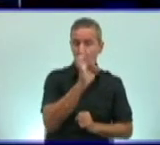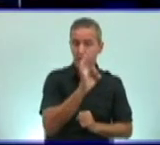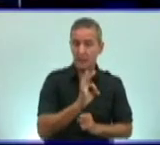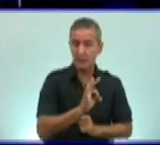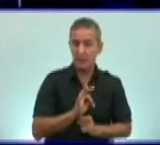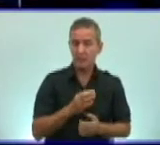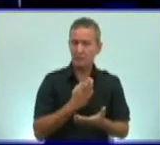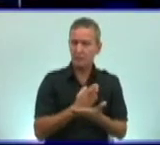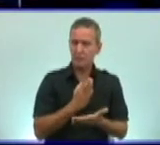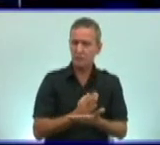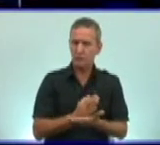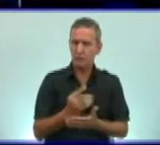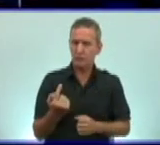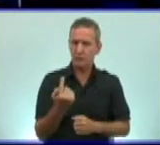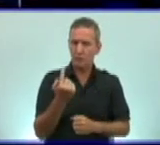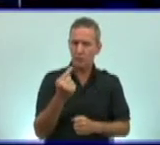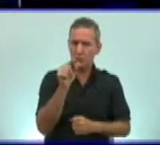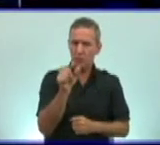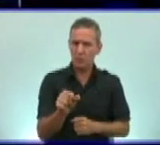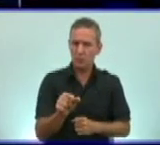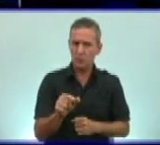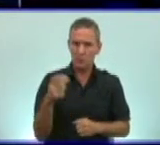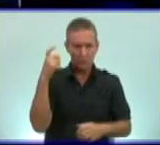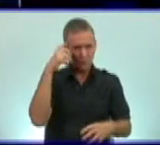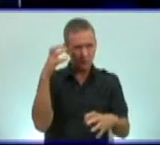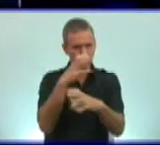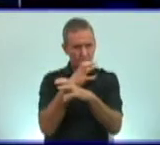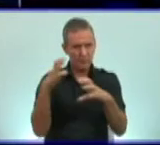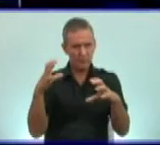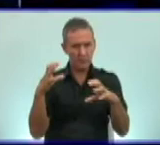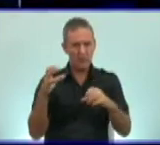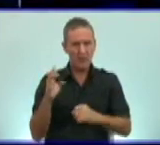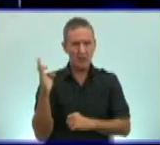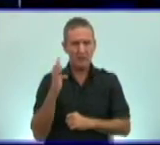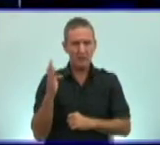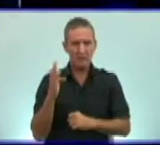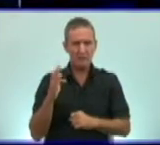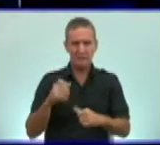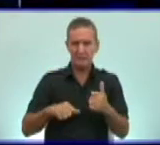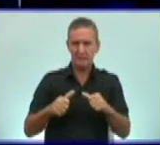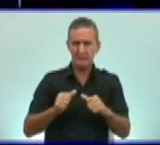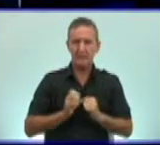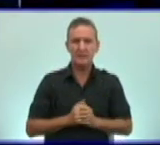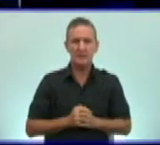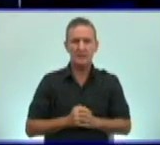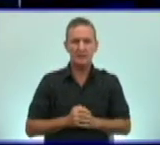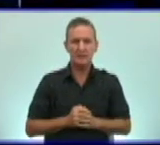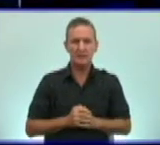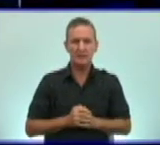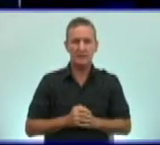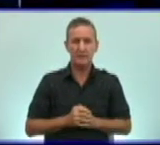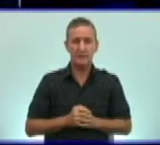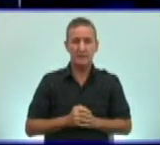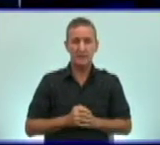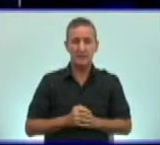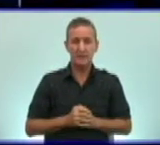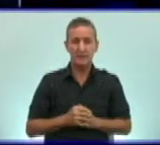un profesor de física y química llamado Augusto Arrhenius, que como